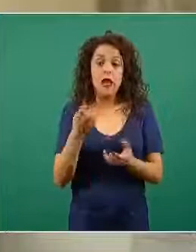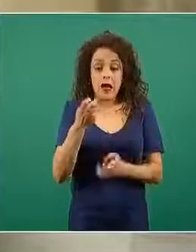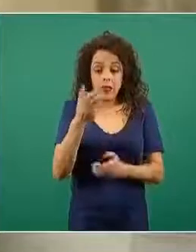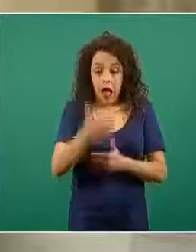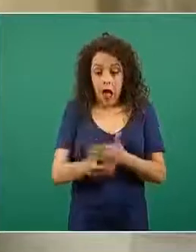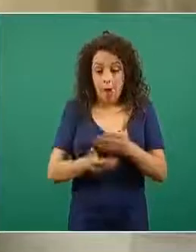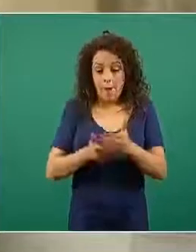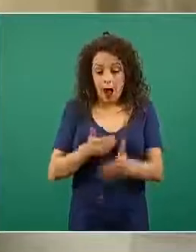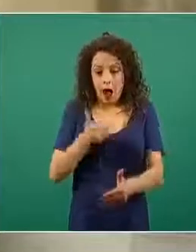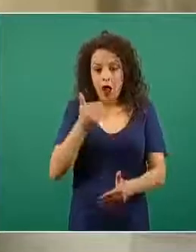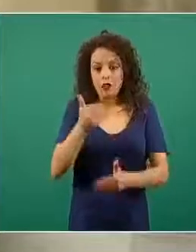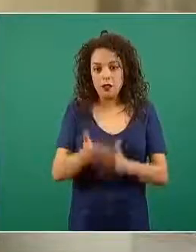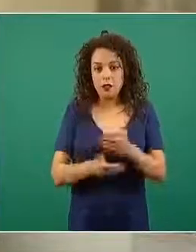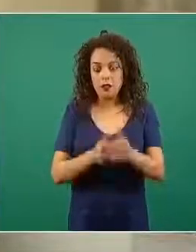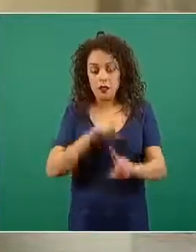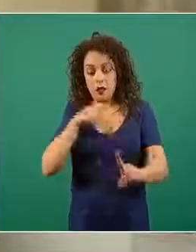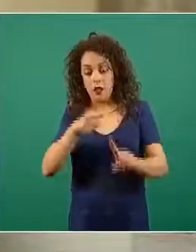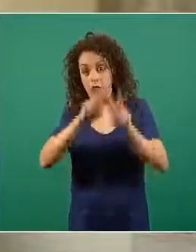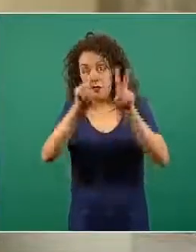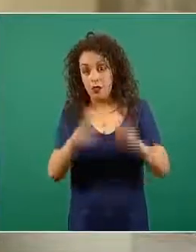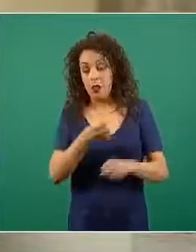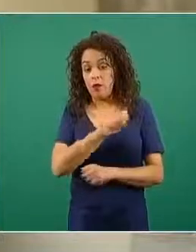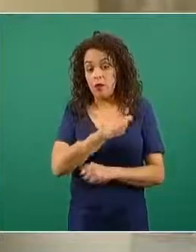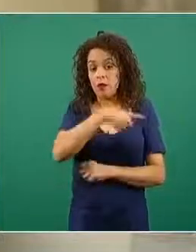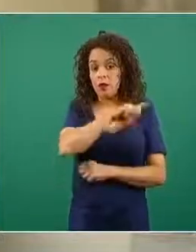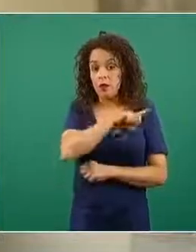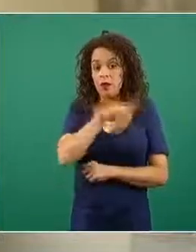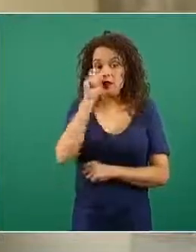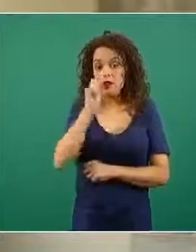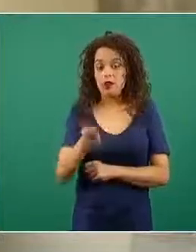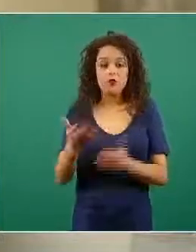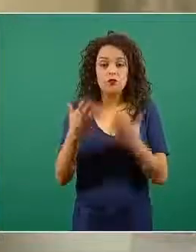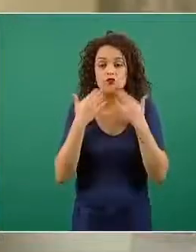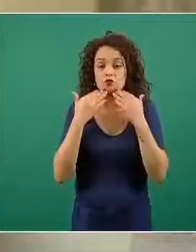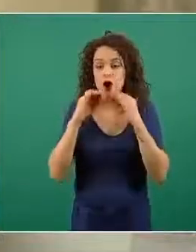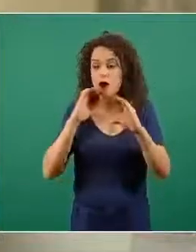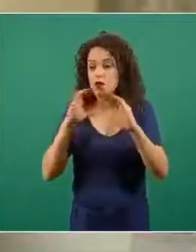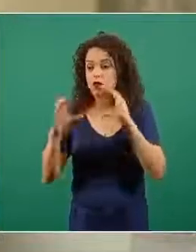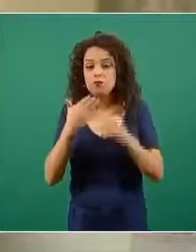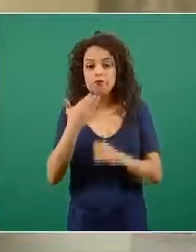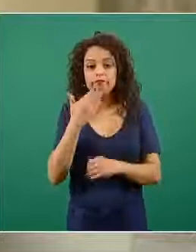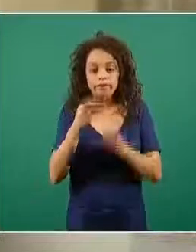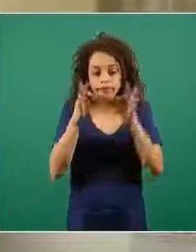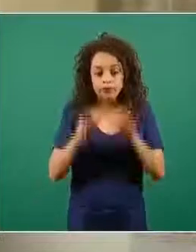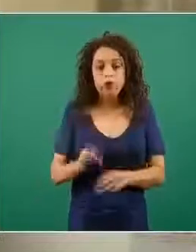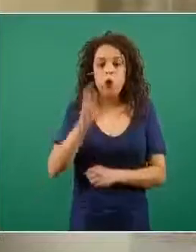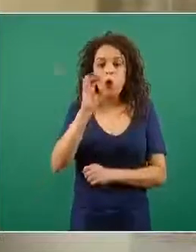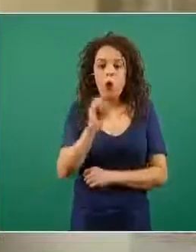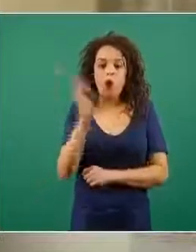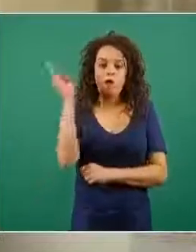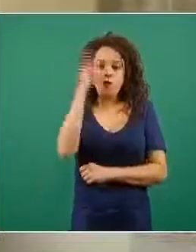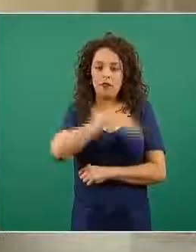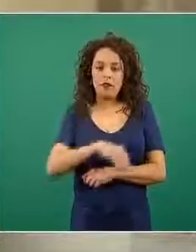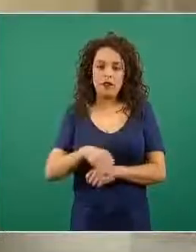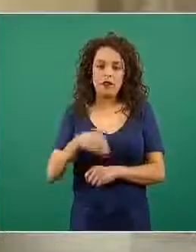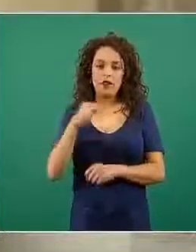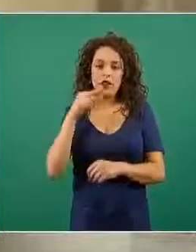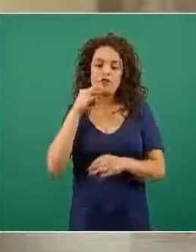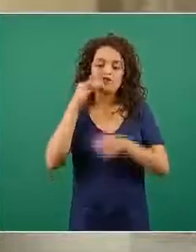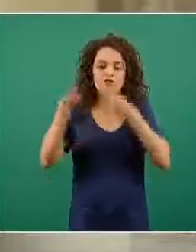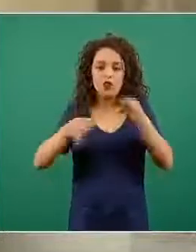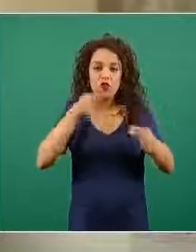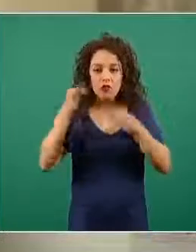avances, en este caso de salud, una mala publicación o una fake news. Si bien sabemos que